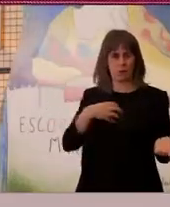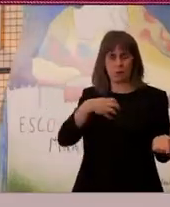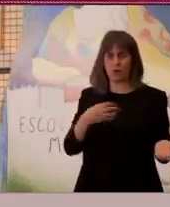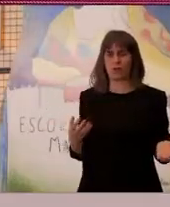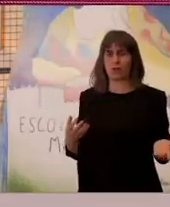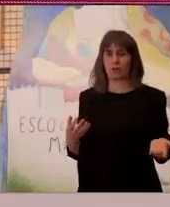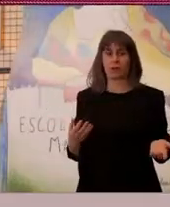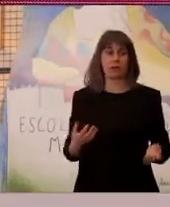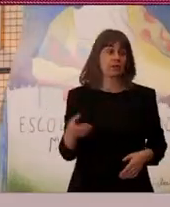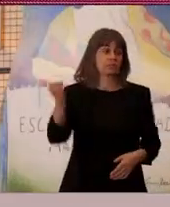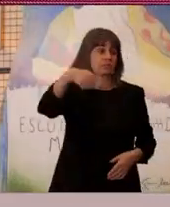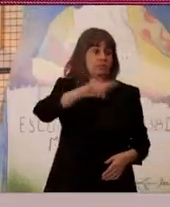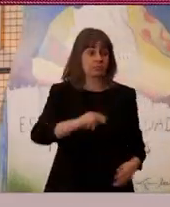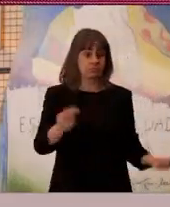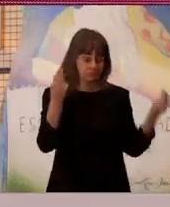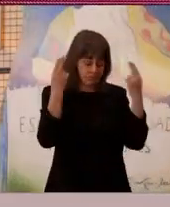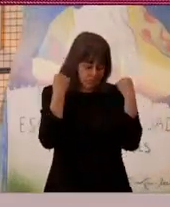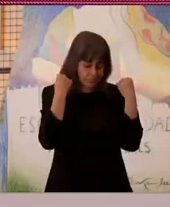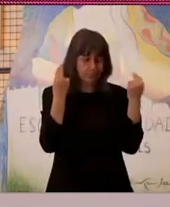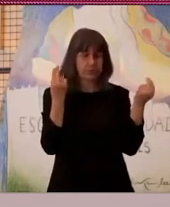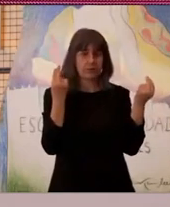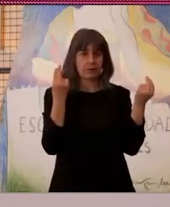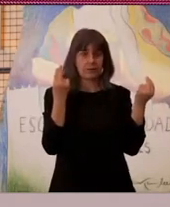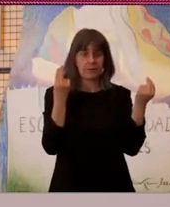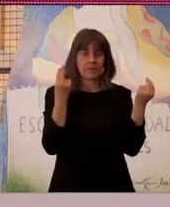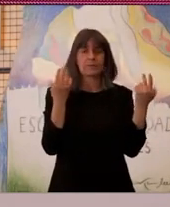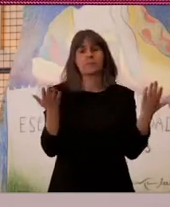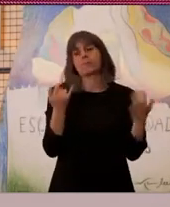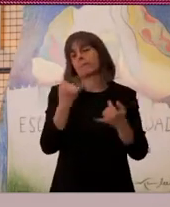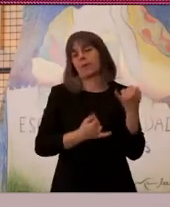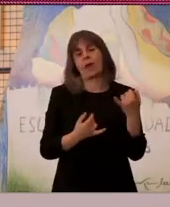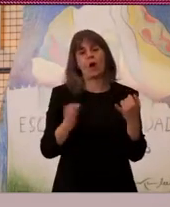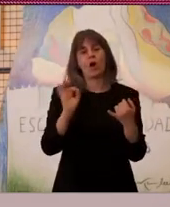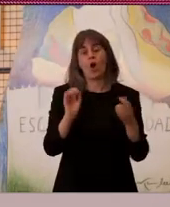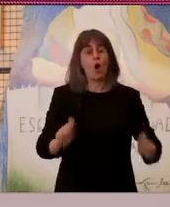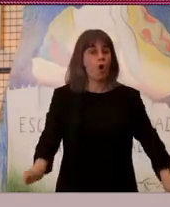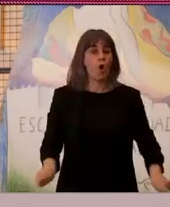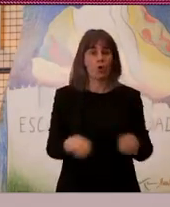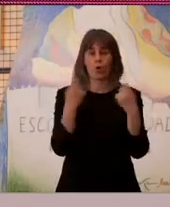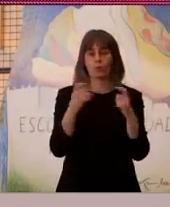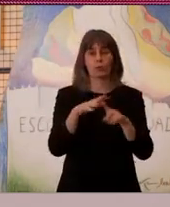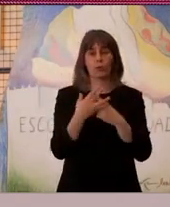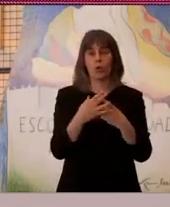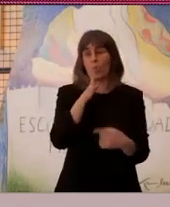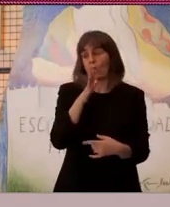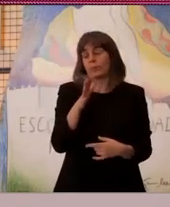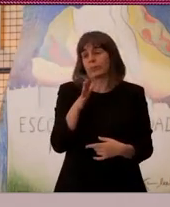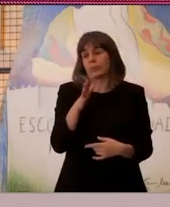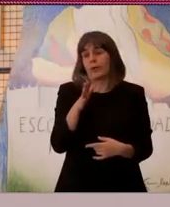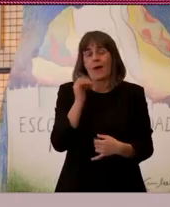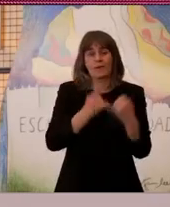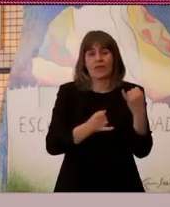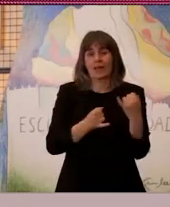y las otras obedecieron entonces claro o conseguimos romper esto o no vamos a No no vamos a